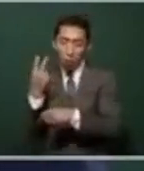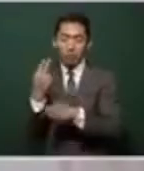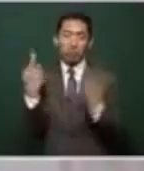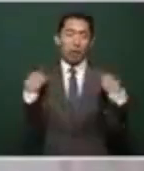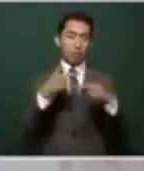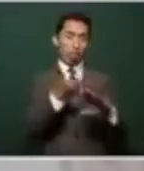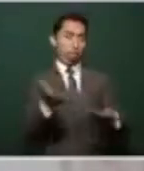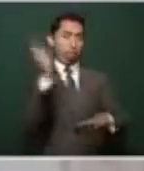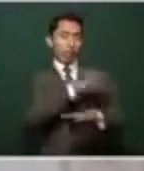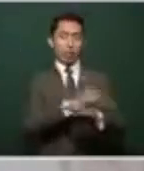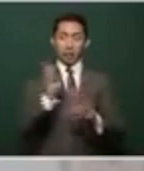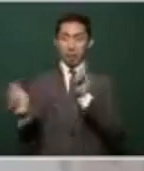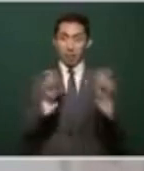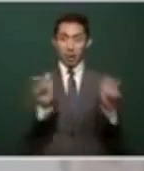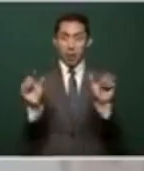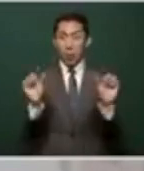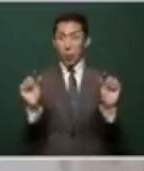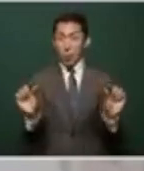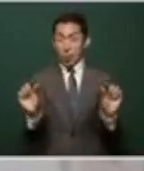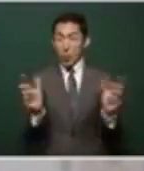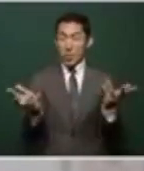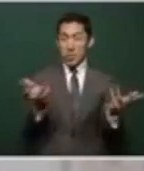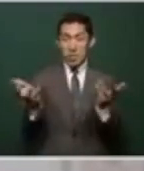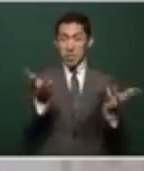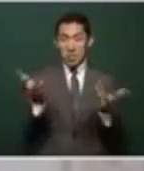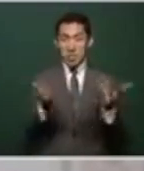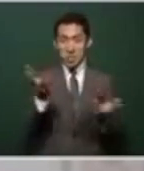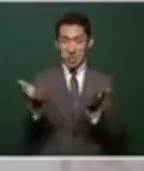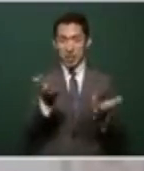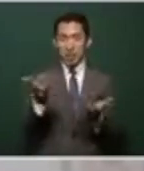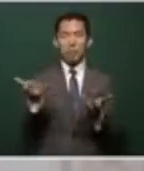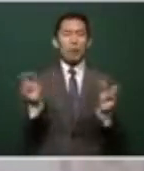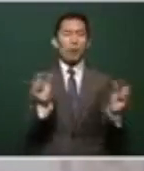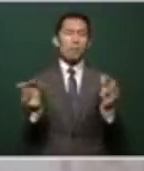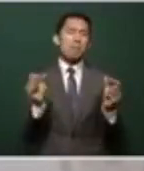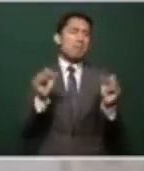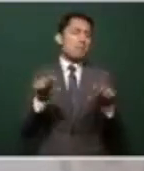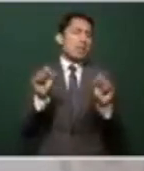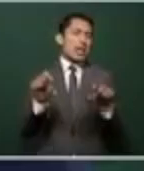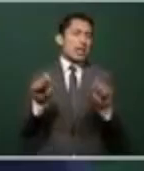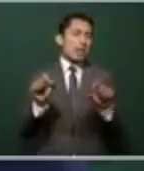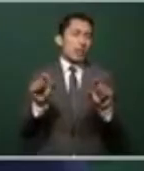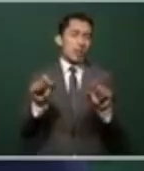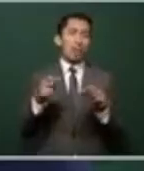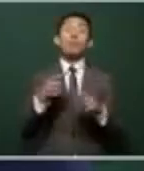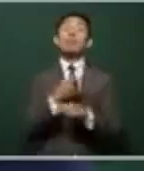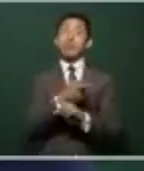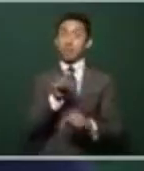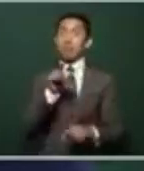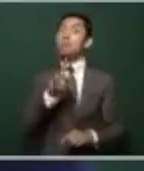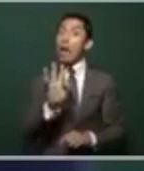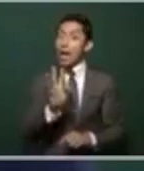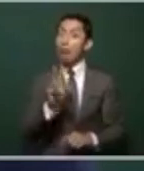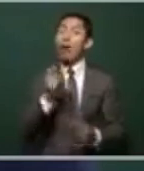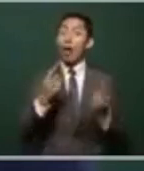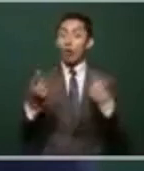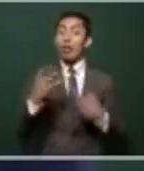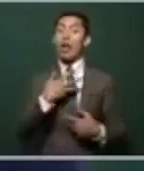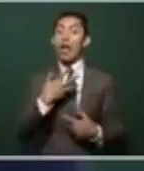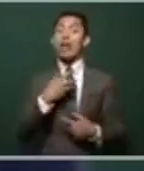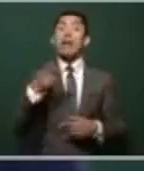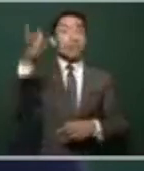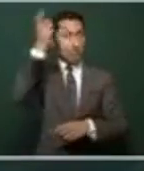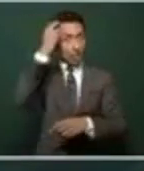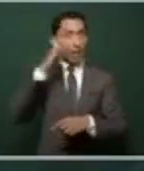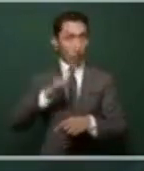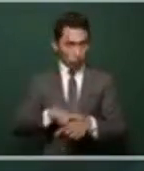Salgan muy pocos y no dejan de haber lujos en los